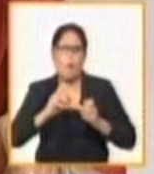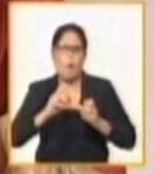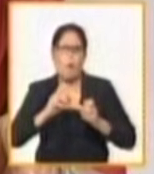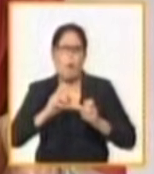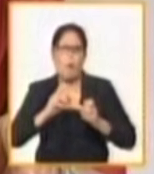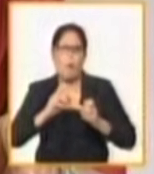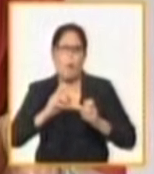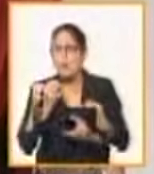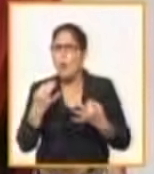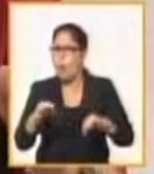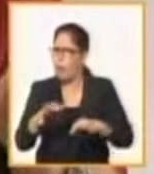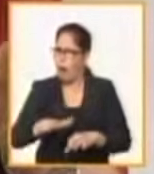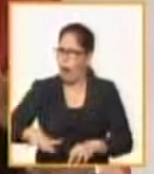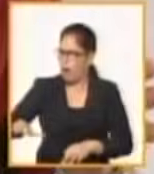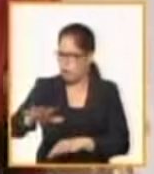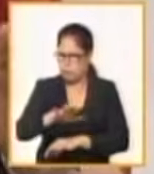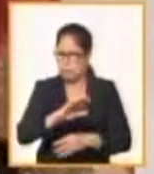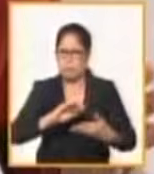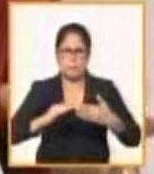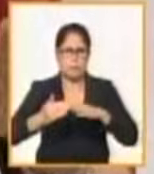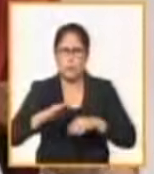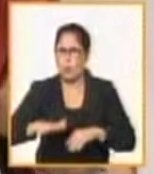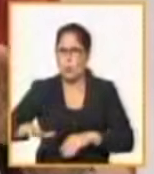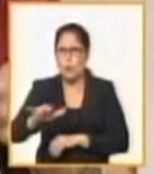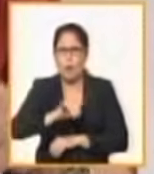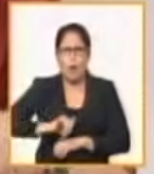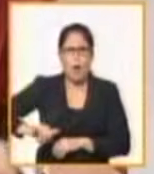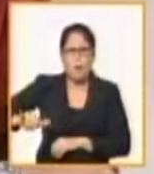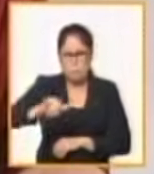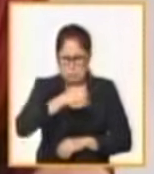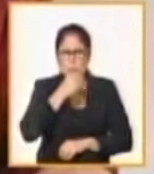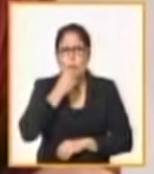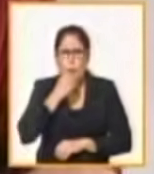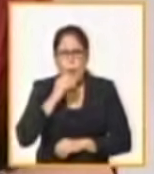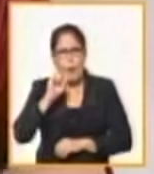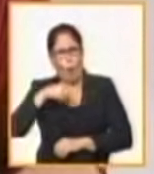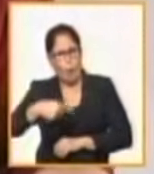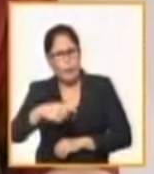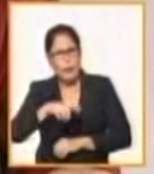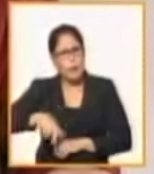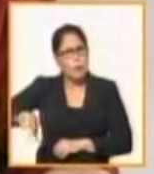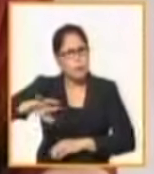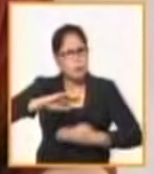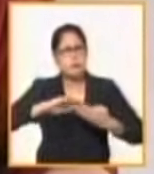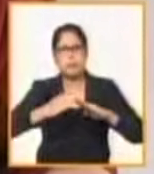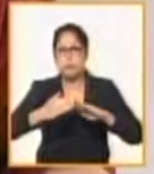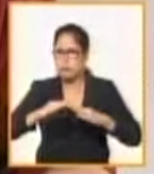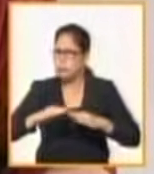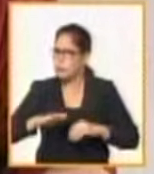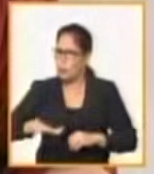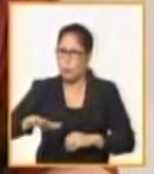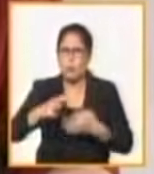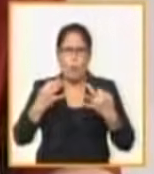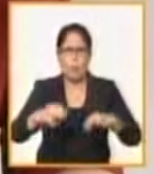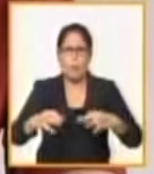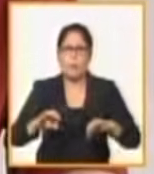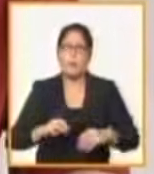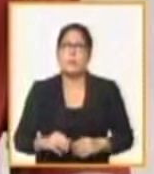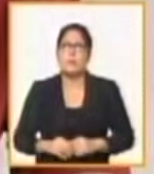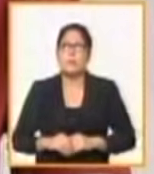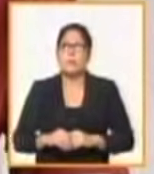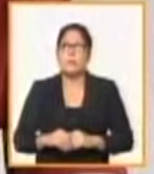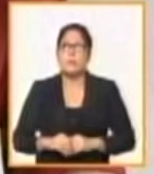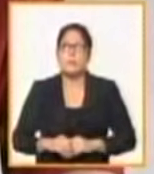ni como propaganda. Siempre fue algo que no tuvo realmente arraigo.